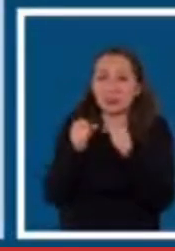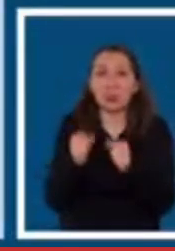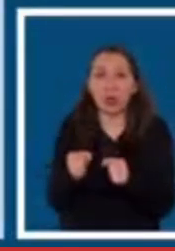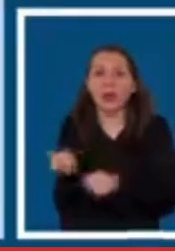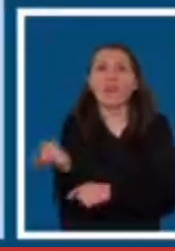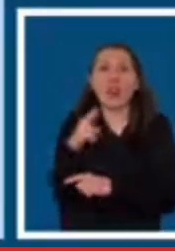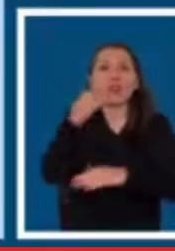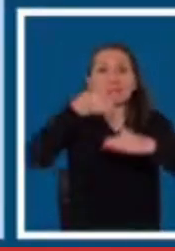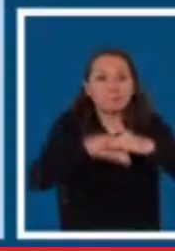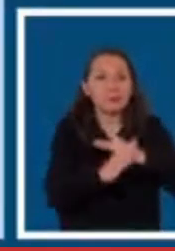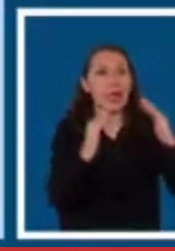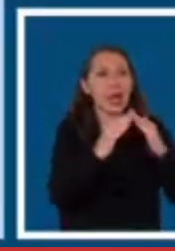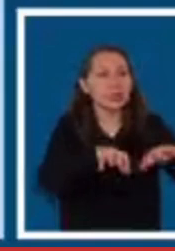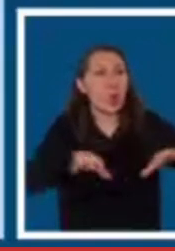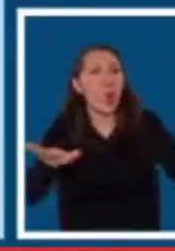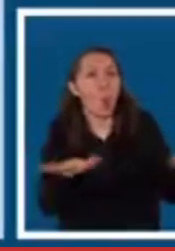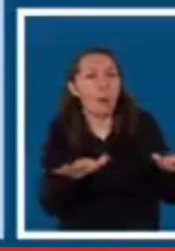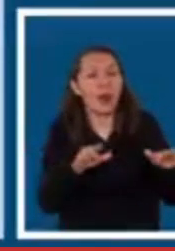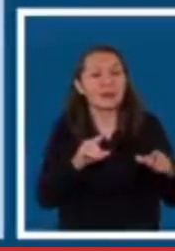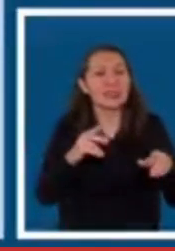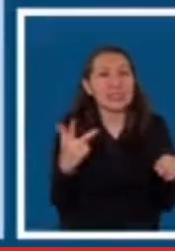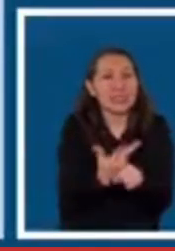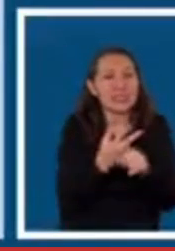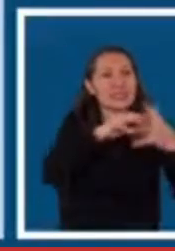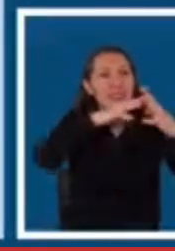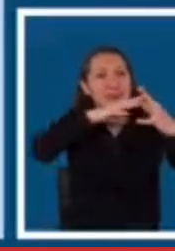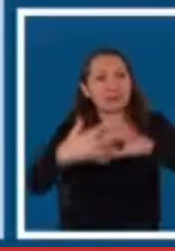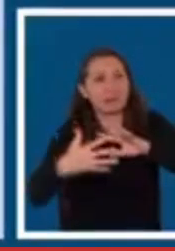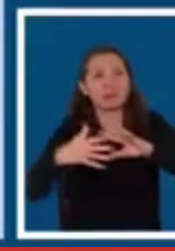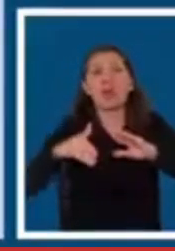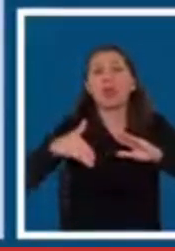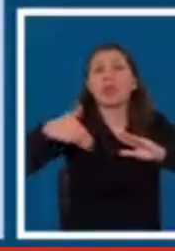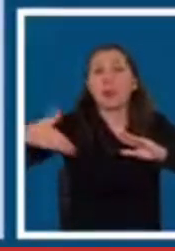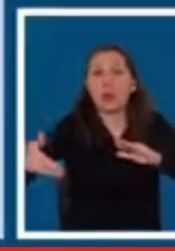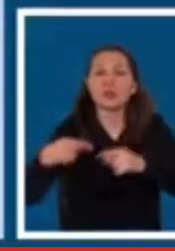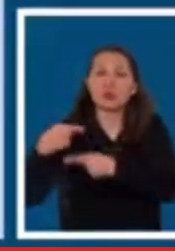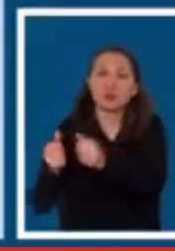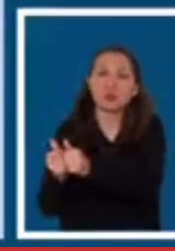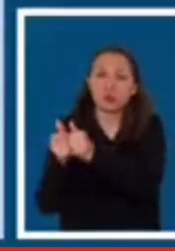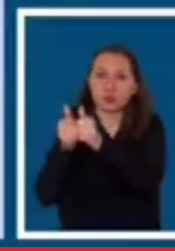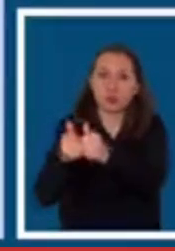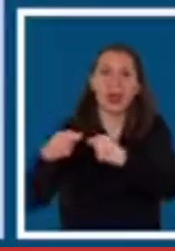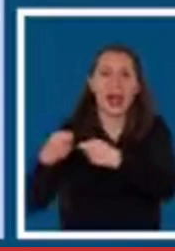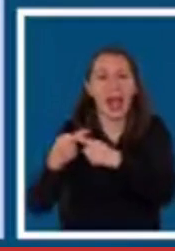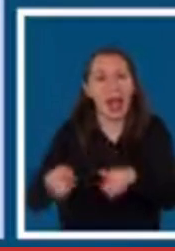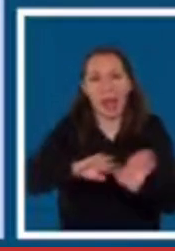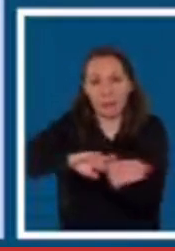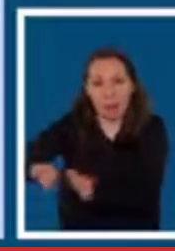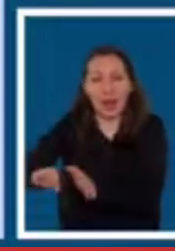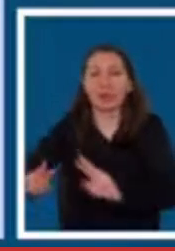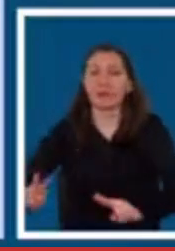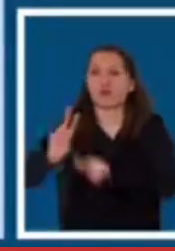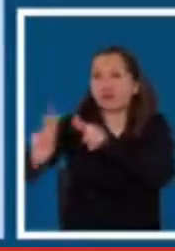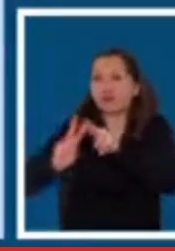volver a habitar una vivienda y los daños que son de carácter estructurales vendrán en los procesos de acompañamiento tanto de reparación de